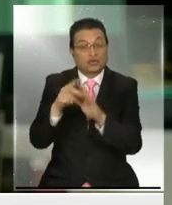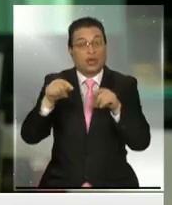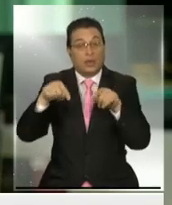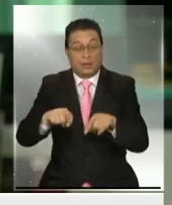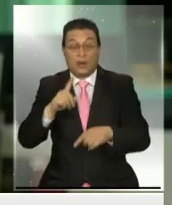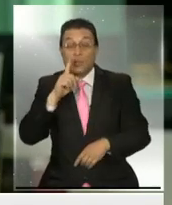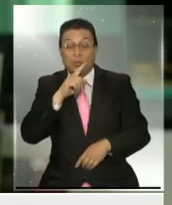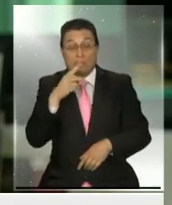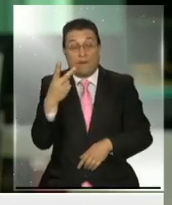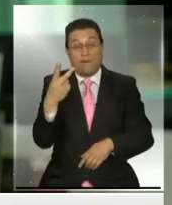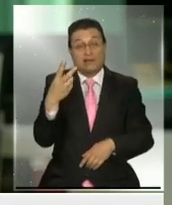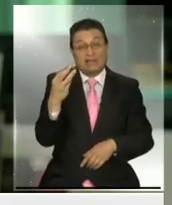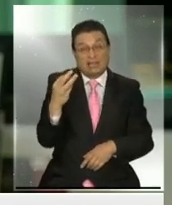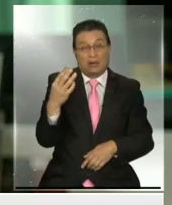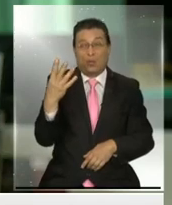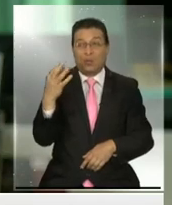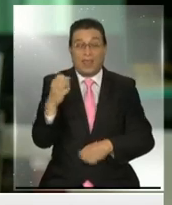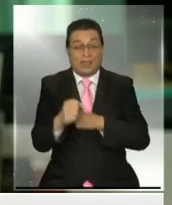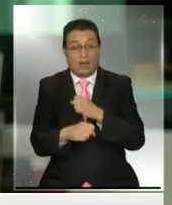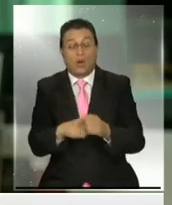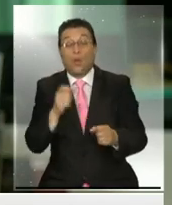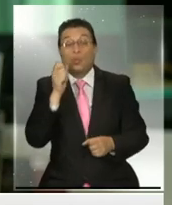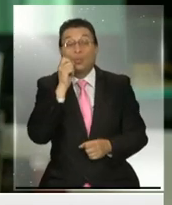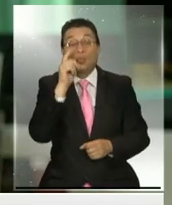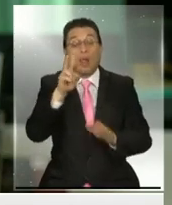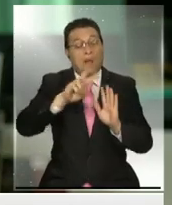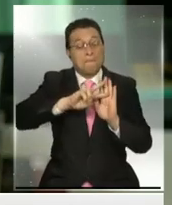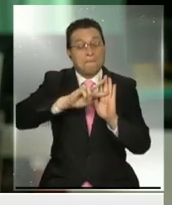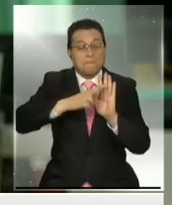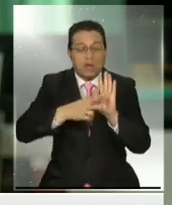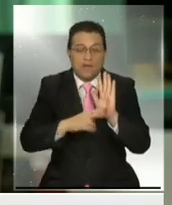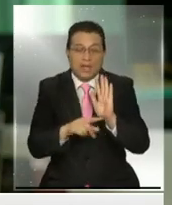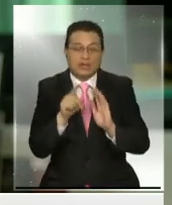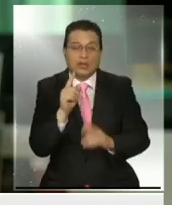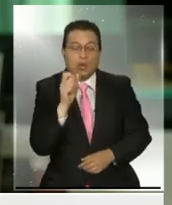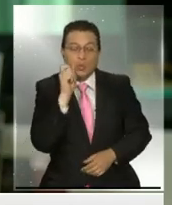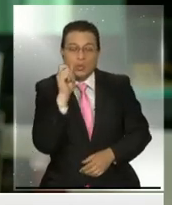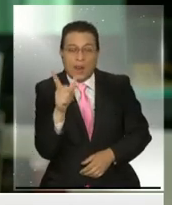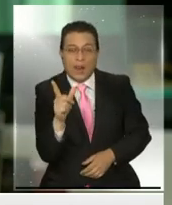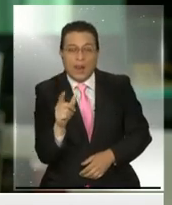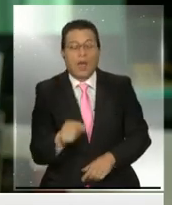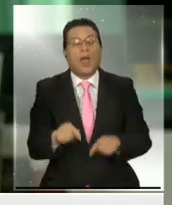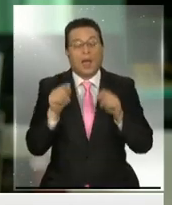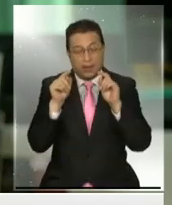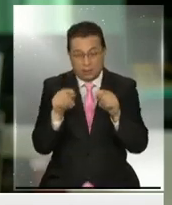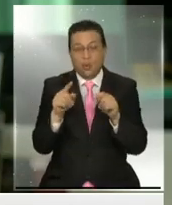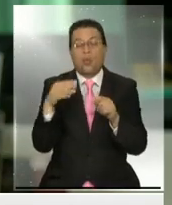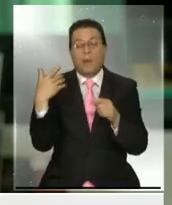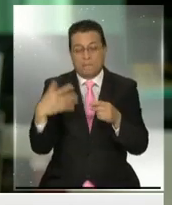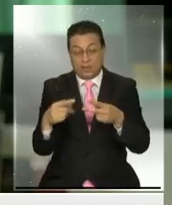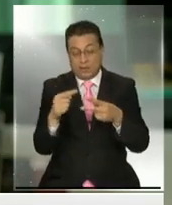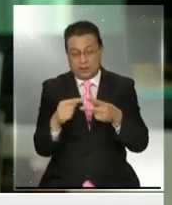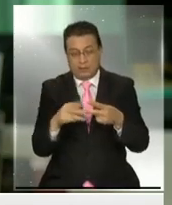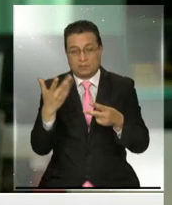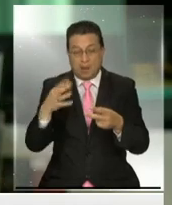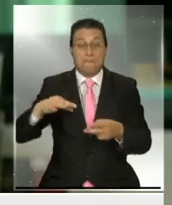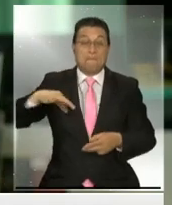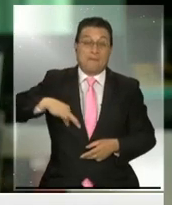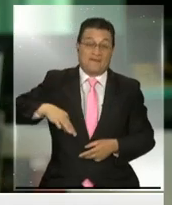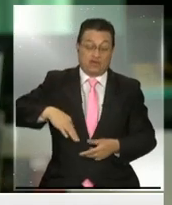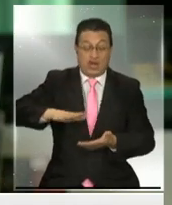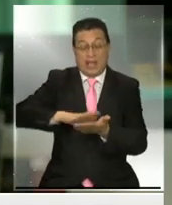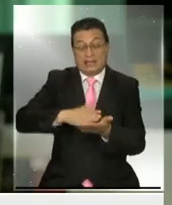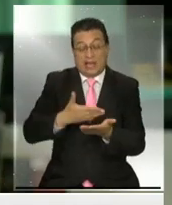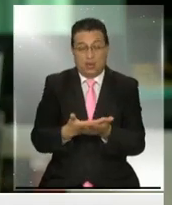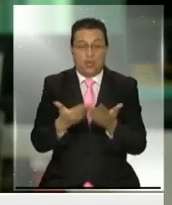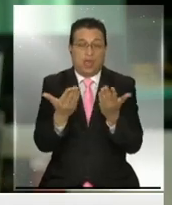30 40 años y qué modificaciones va a tener y yo creo que debe tener algunas bien importantes ya que es como la previsión la salud